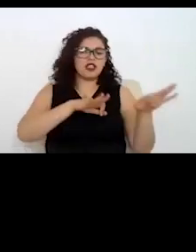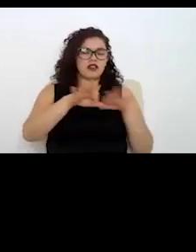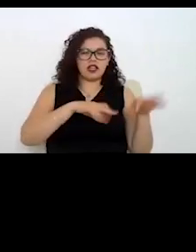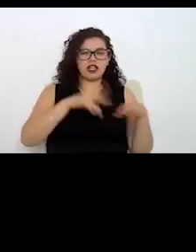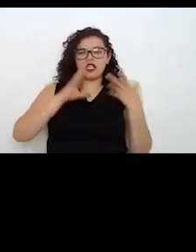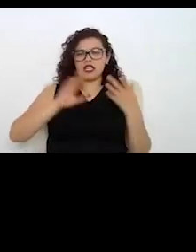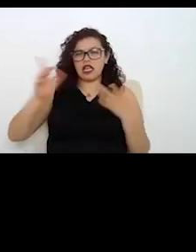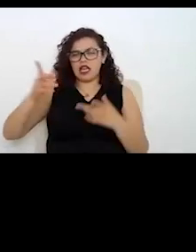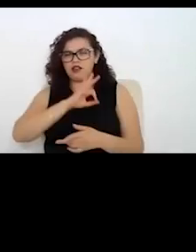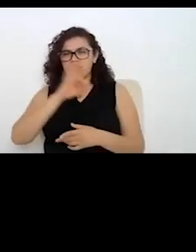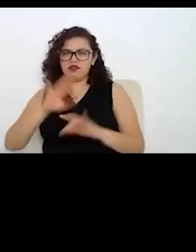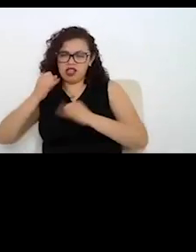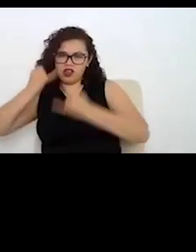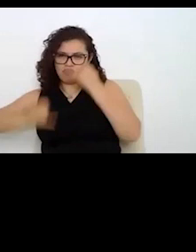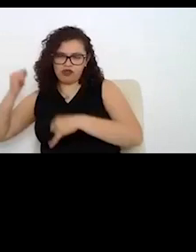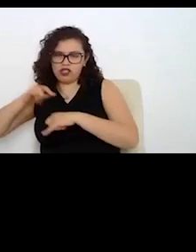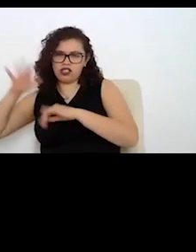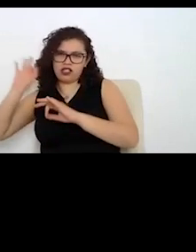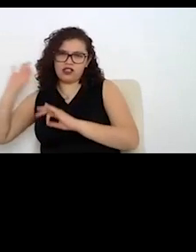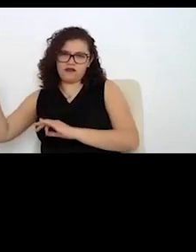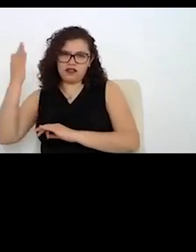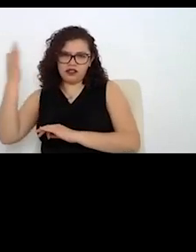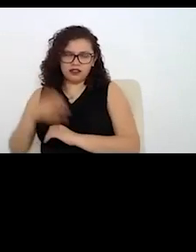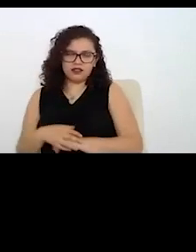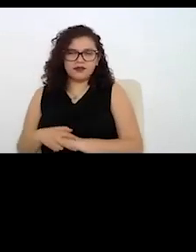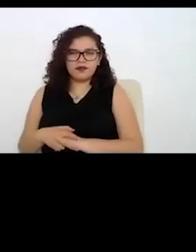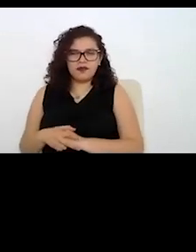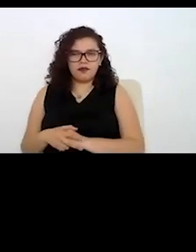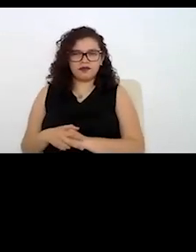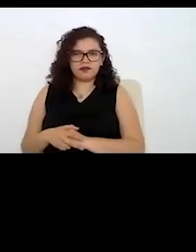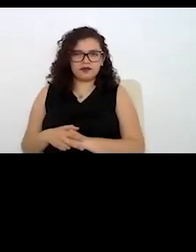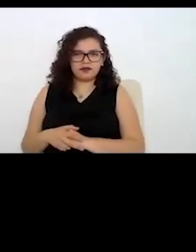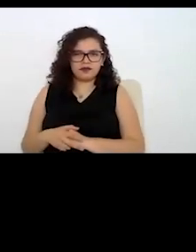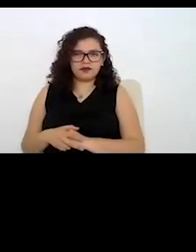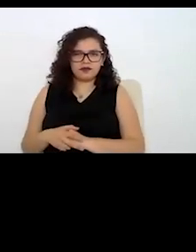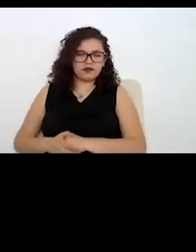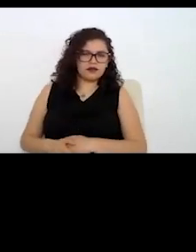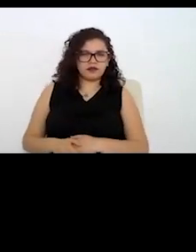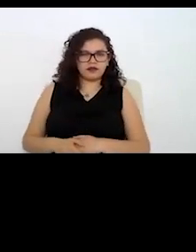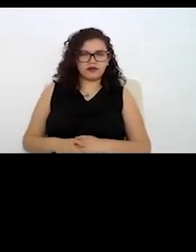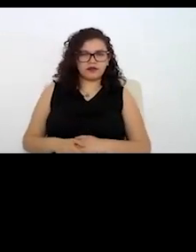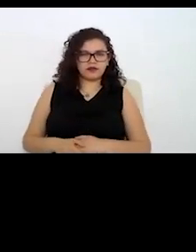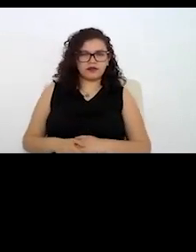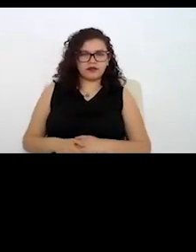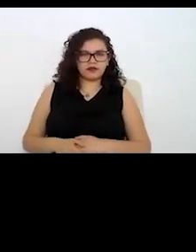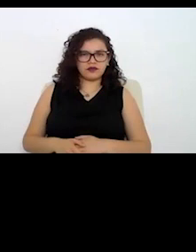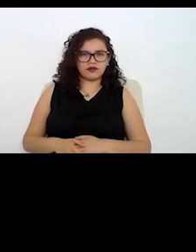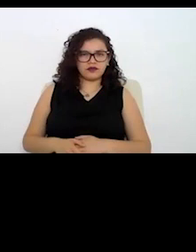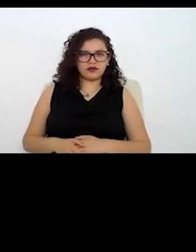de las entidades federativas en la jurisdicción local, en la jurisdicción